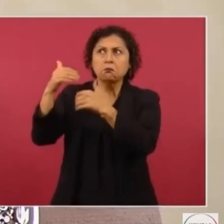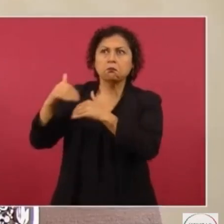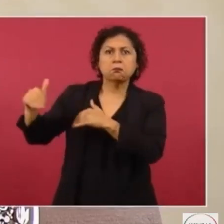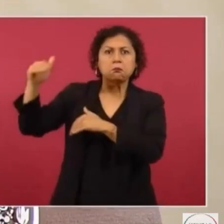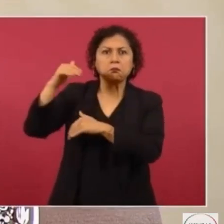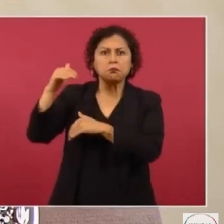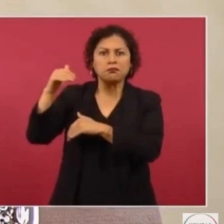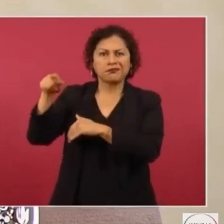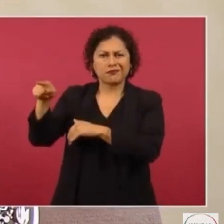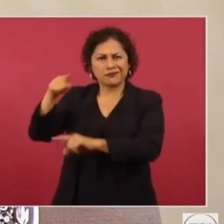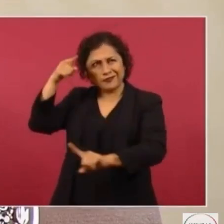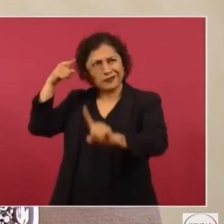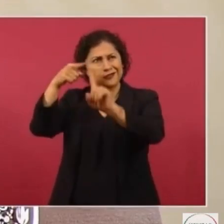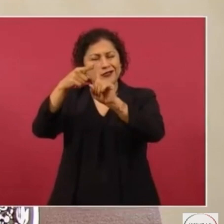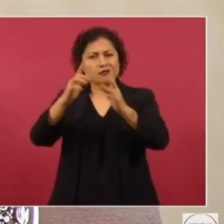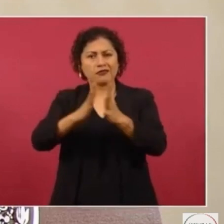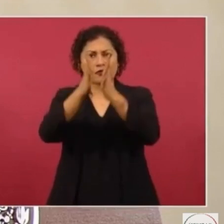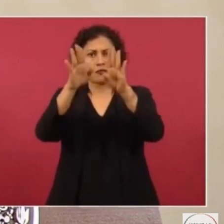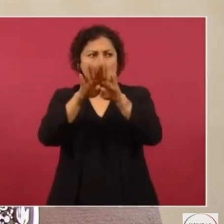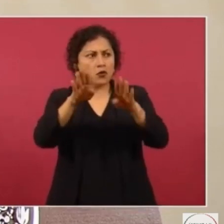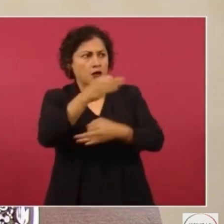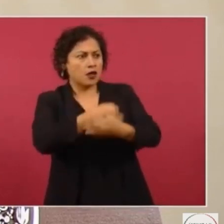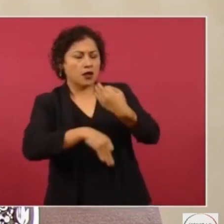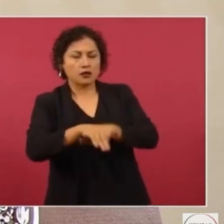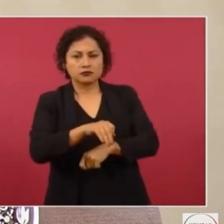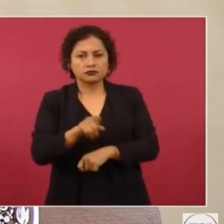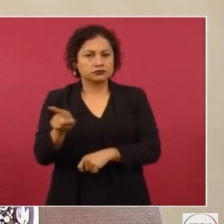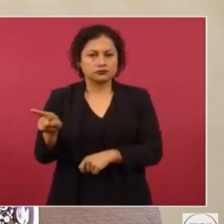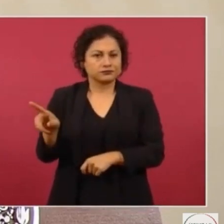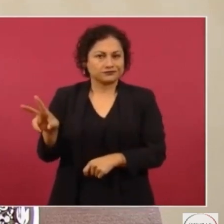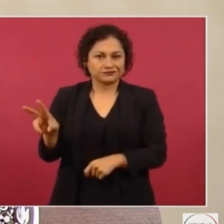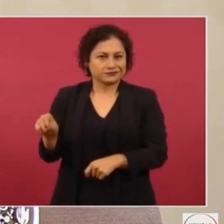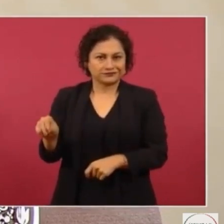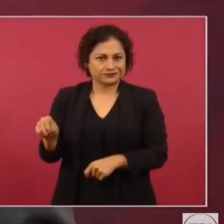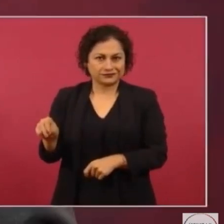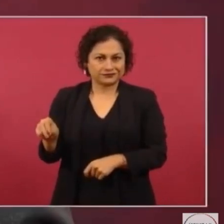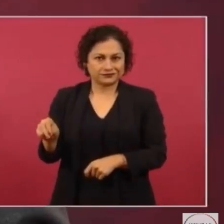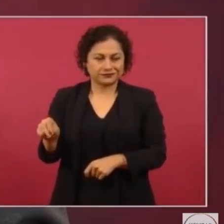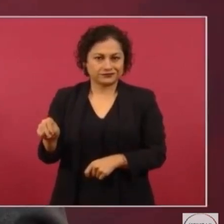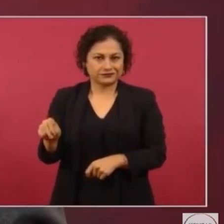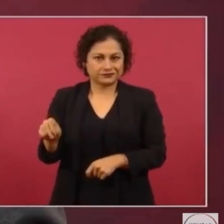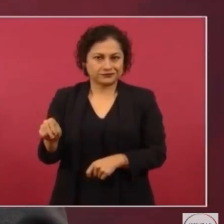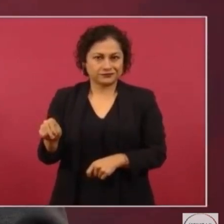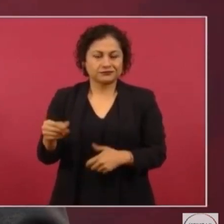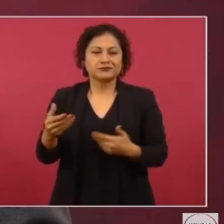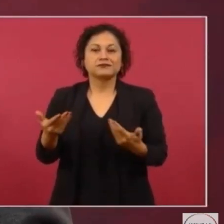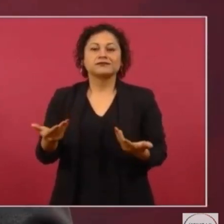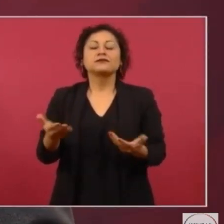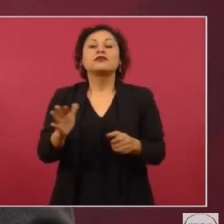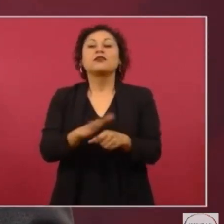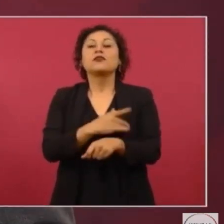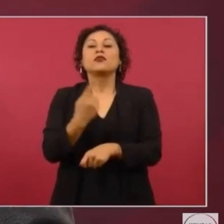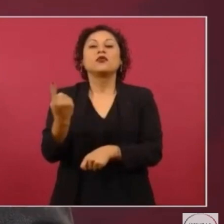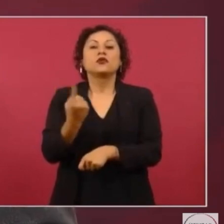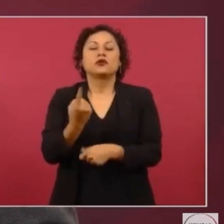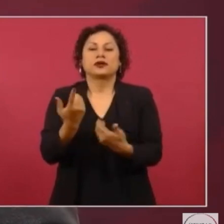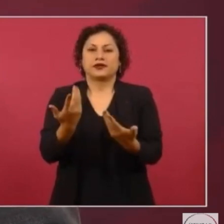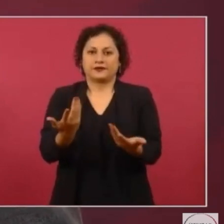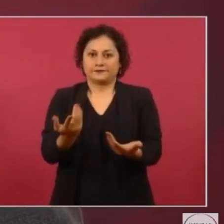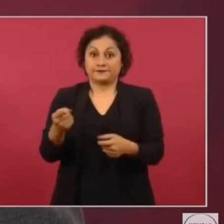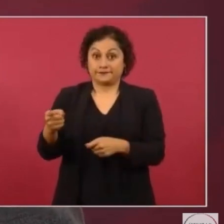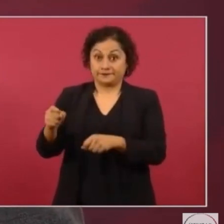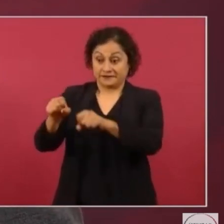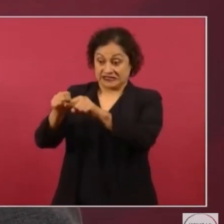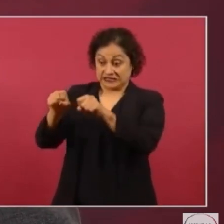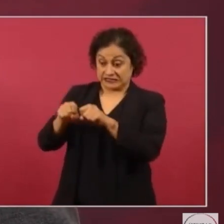no de la democracia. ¿Sí? A pesar de ese aparato,